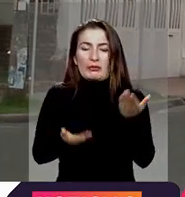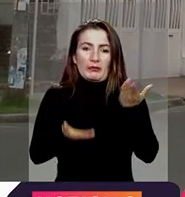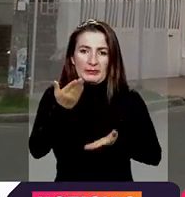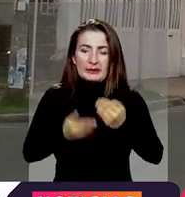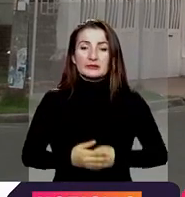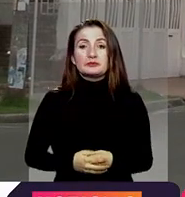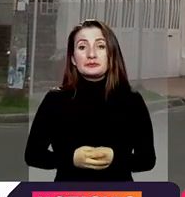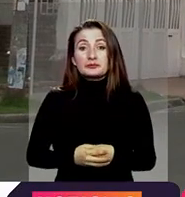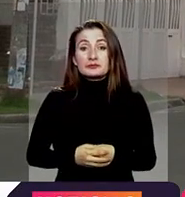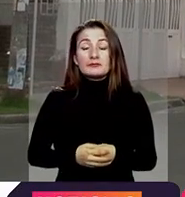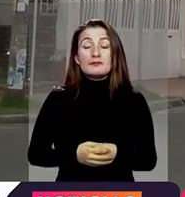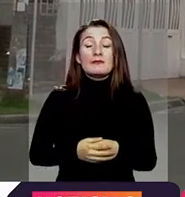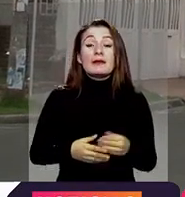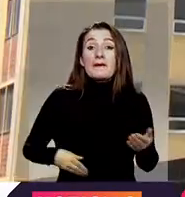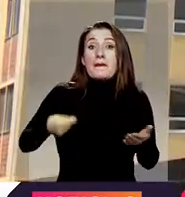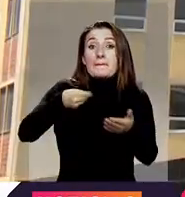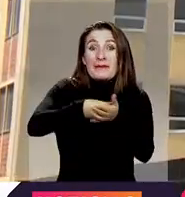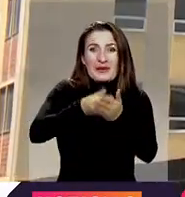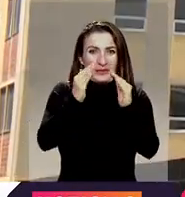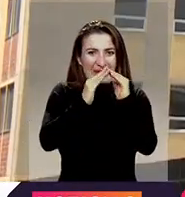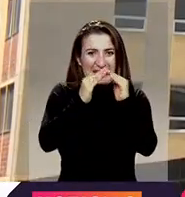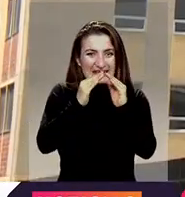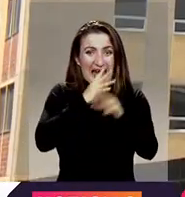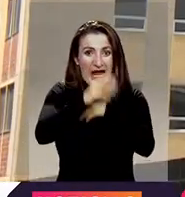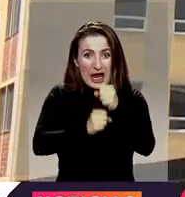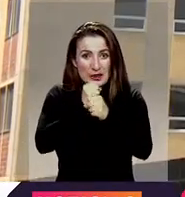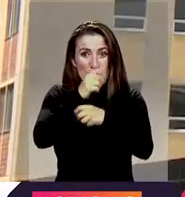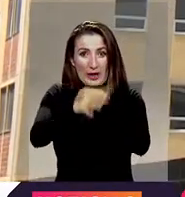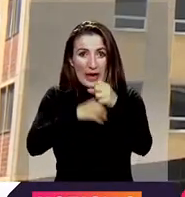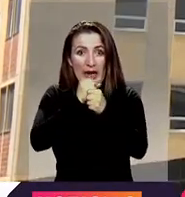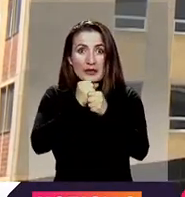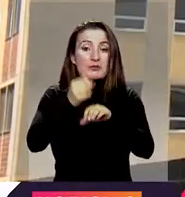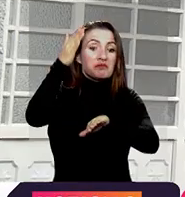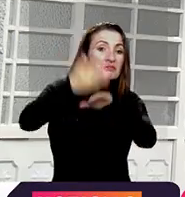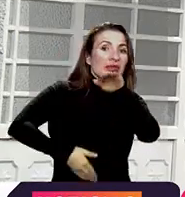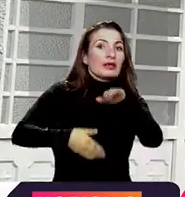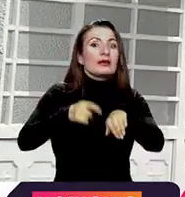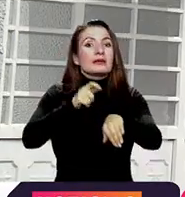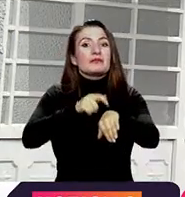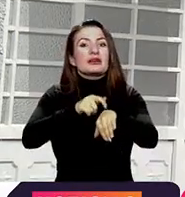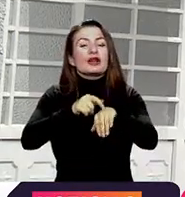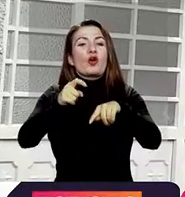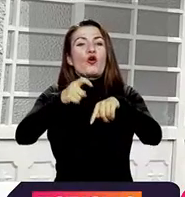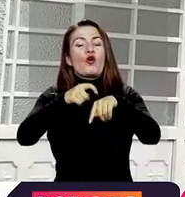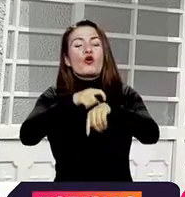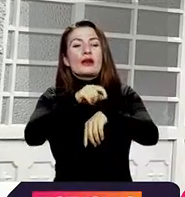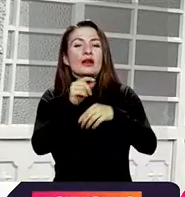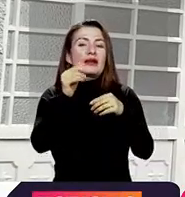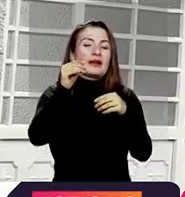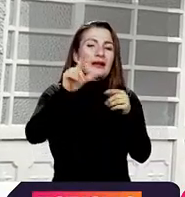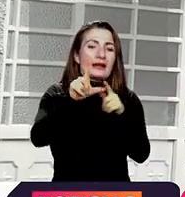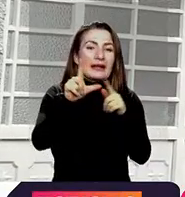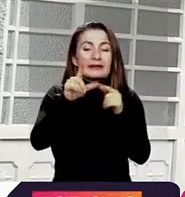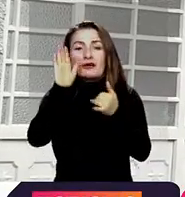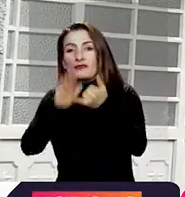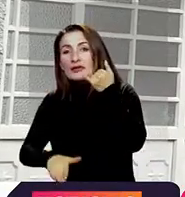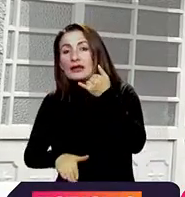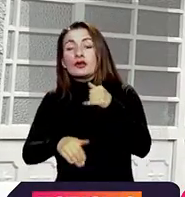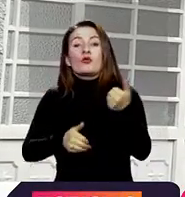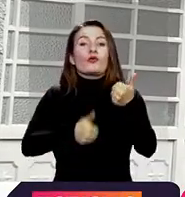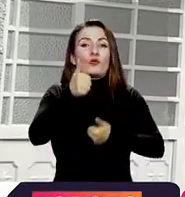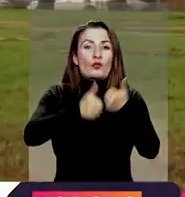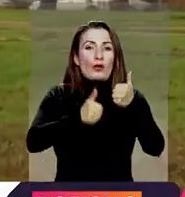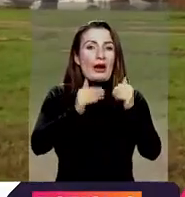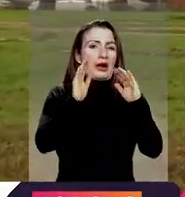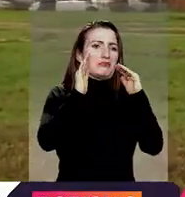ver con el impuesto predial, los vencimientos son igualmente escalonados dependiendo de la letra en la que termine el chip. Para realizar el pago en una sucursal de la red autorizada